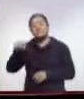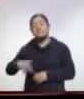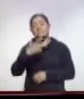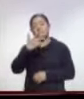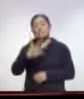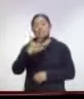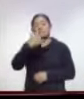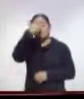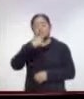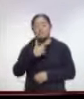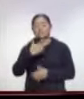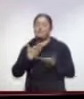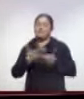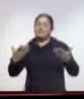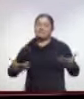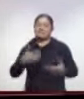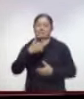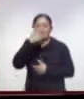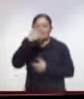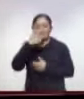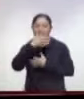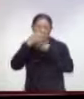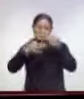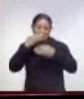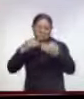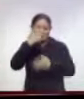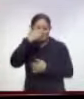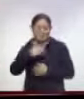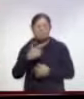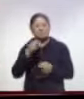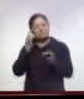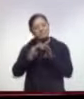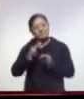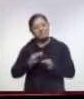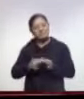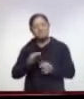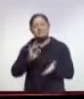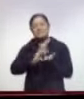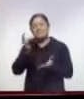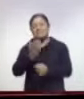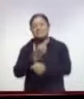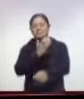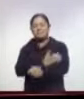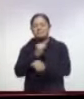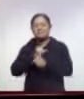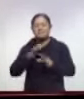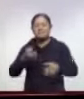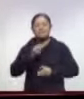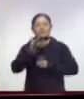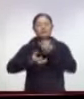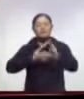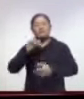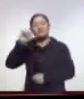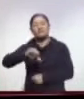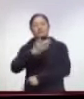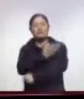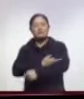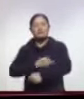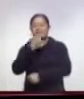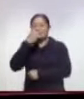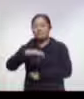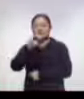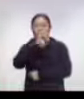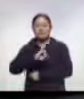de Ahora Noticias. Muchísimas gracias por acompañarnos y por permitirnos llevarle la información esta tarde. Que tenga excelente jueves.